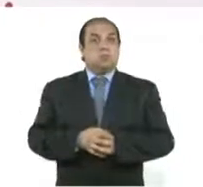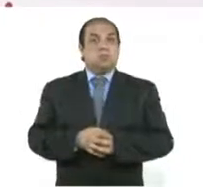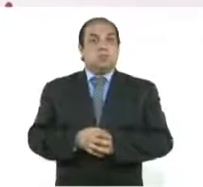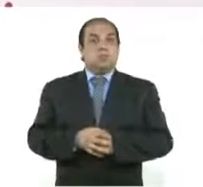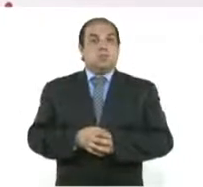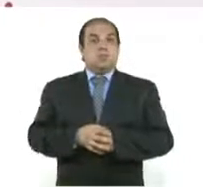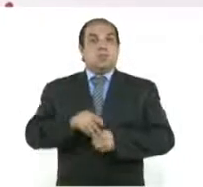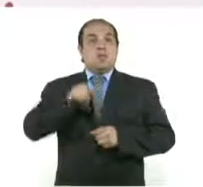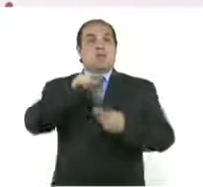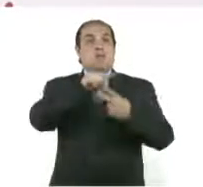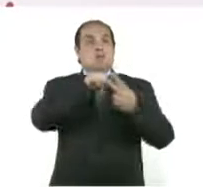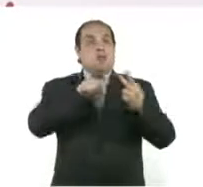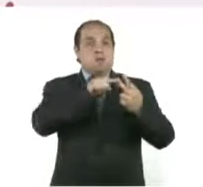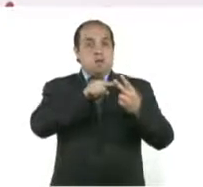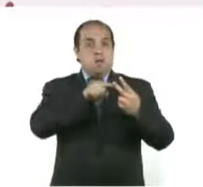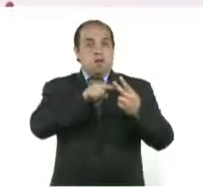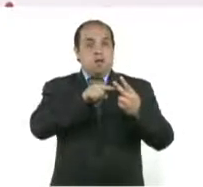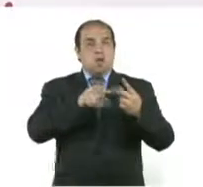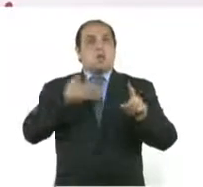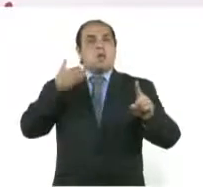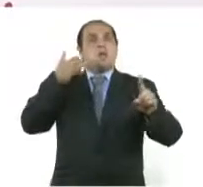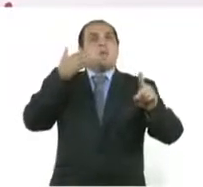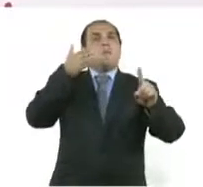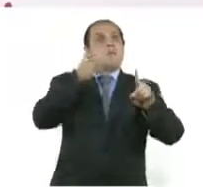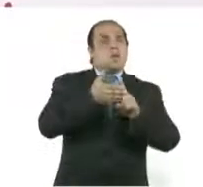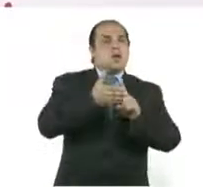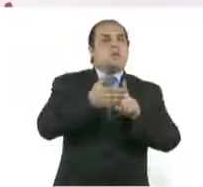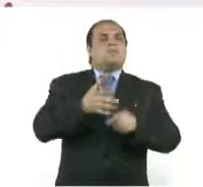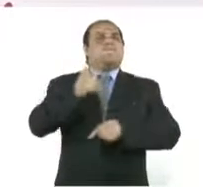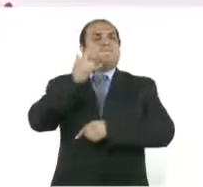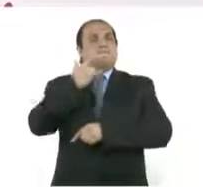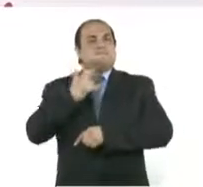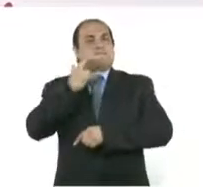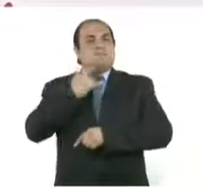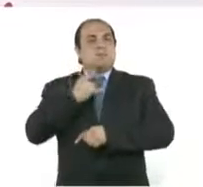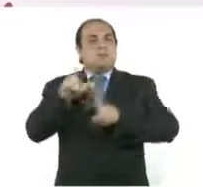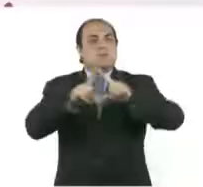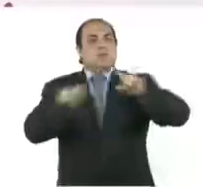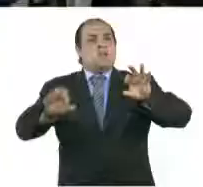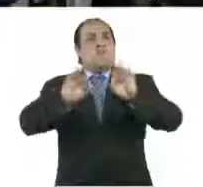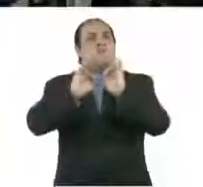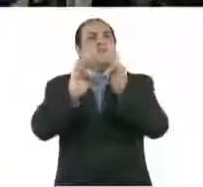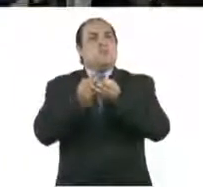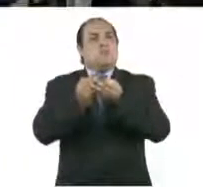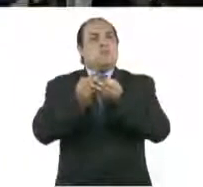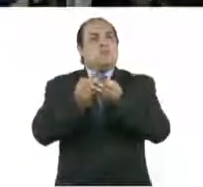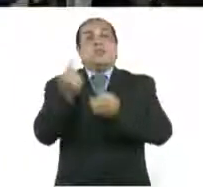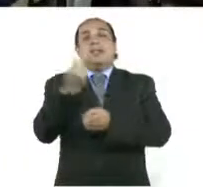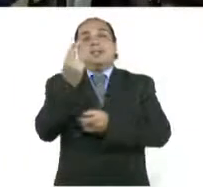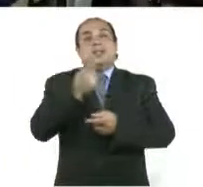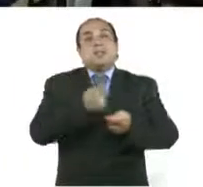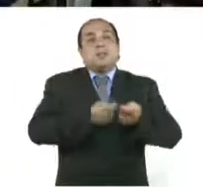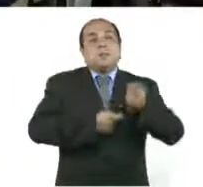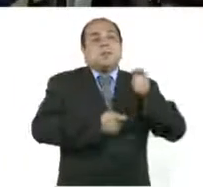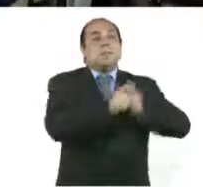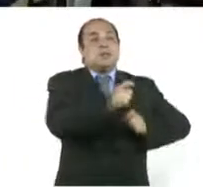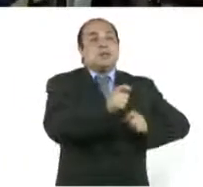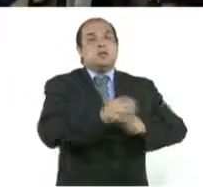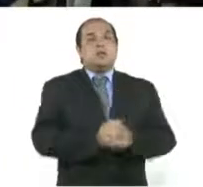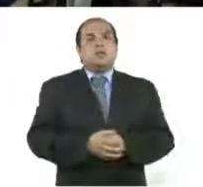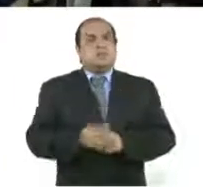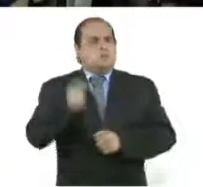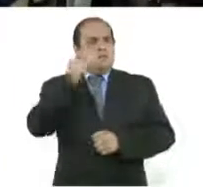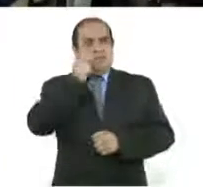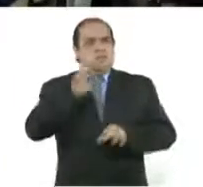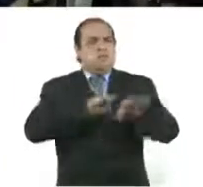han dedicado su vida al país, merecen una retribución. No importa cuál ha sido